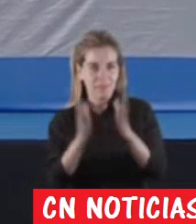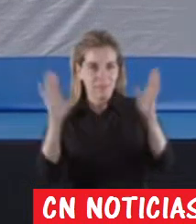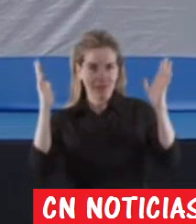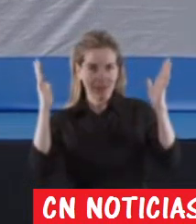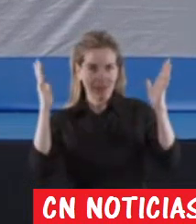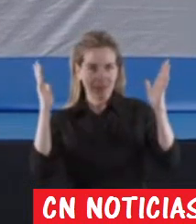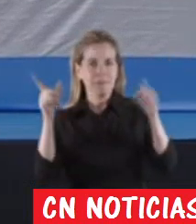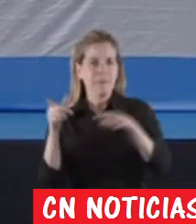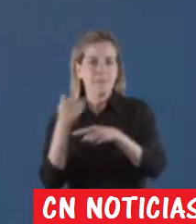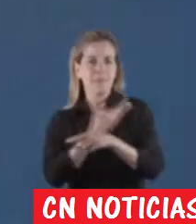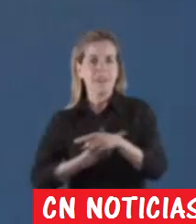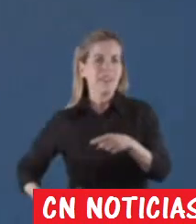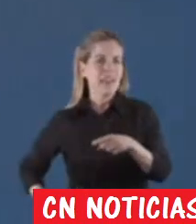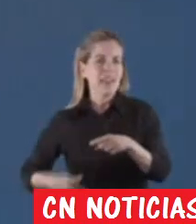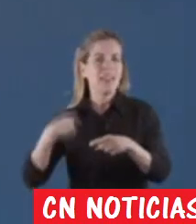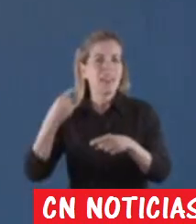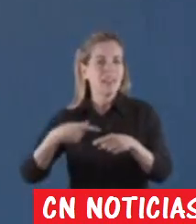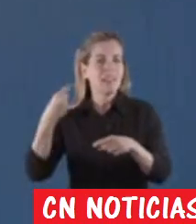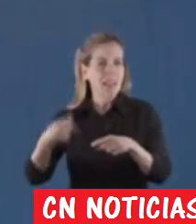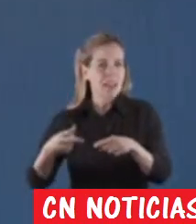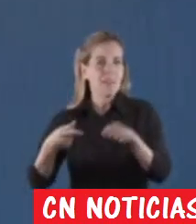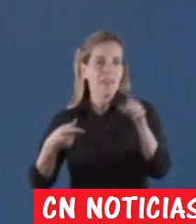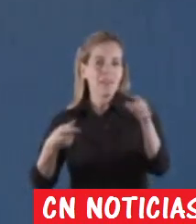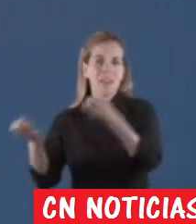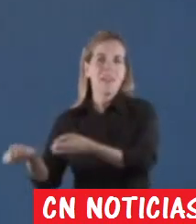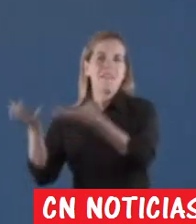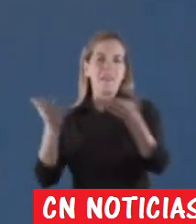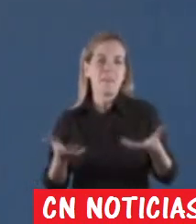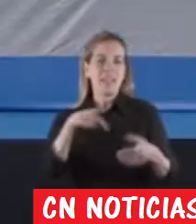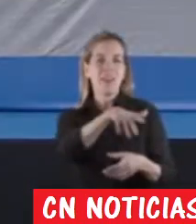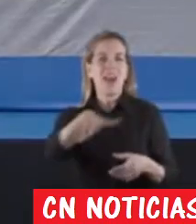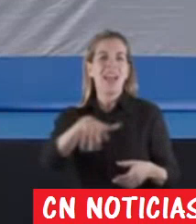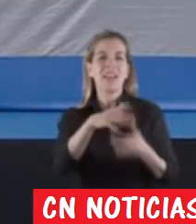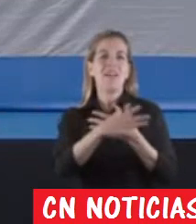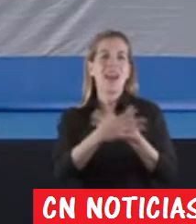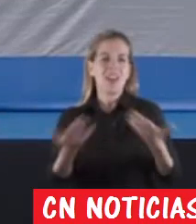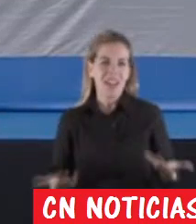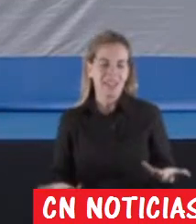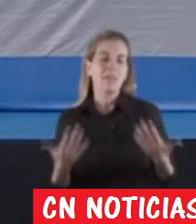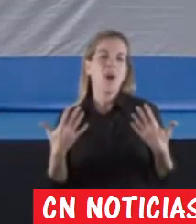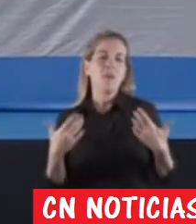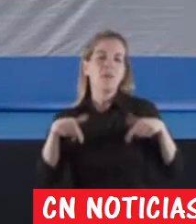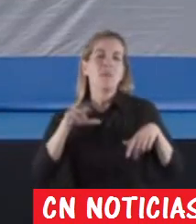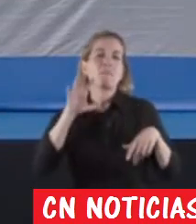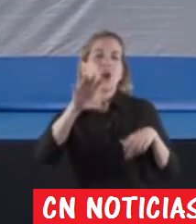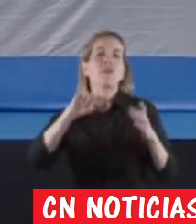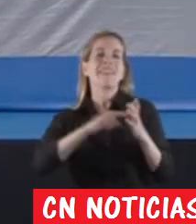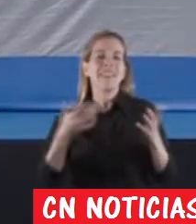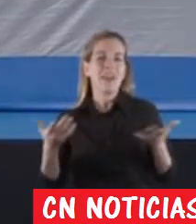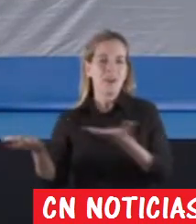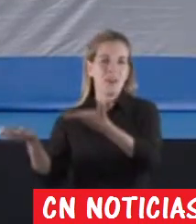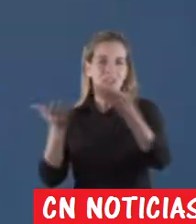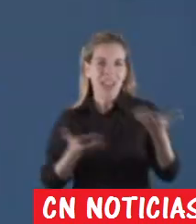que como siempre sos bien recibido acá en Lomas de Zamora y por supuesto en la provincia de Buenos Aires